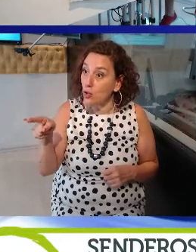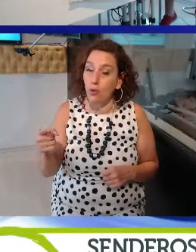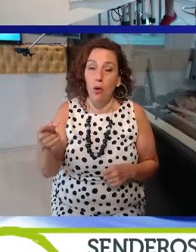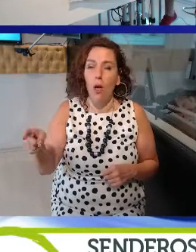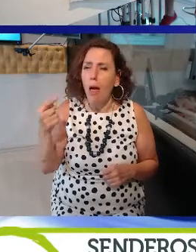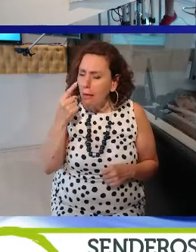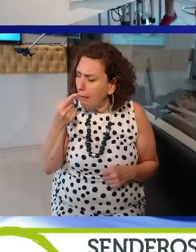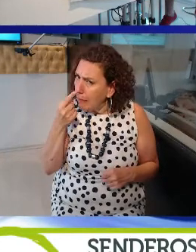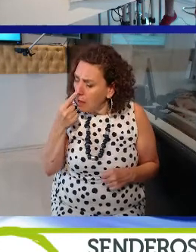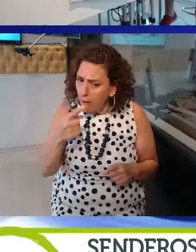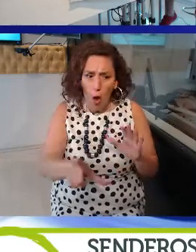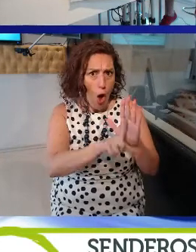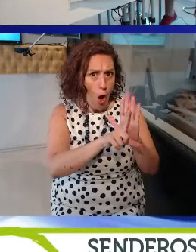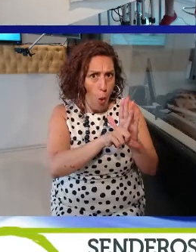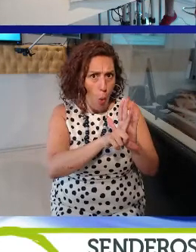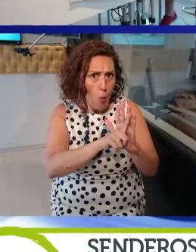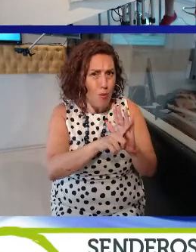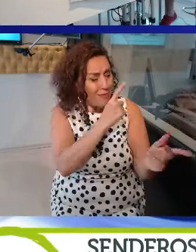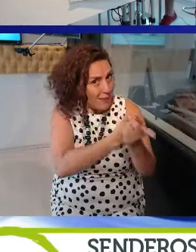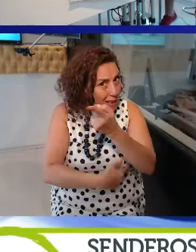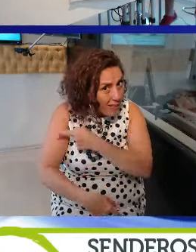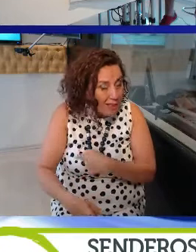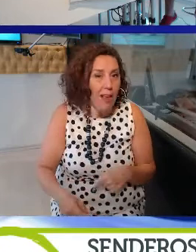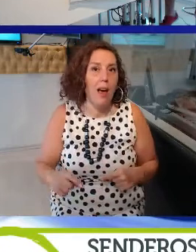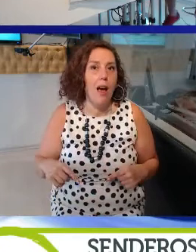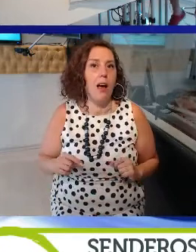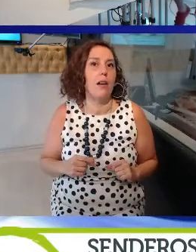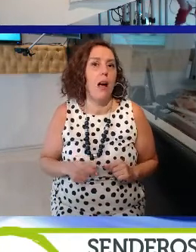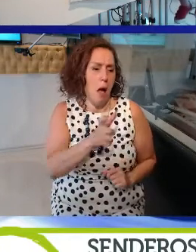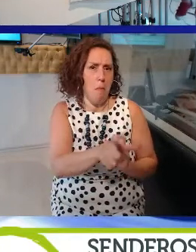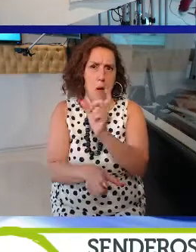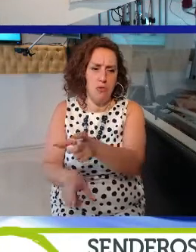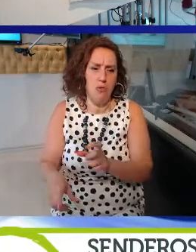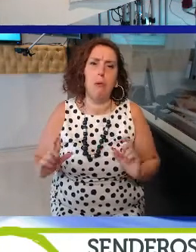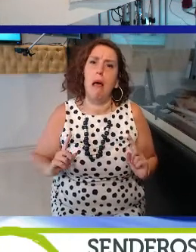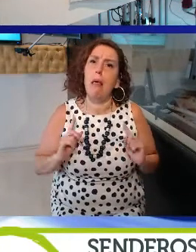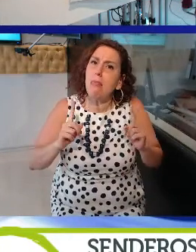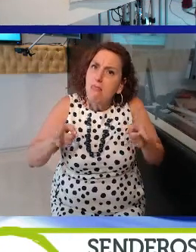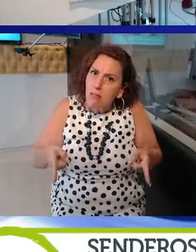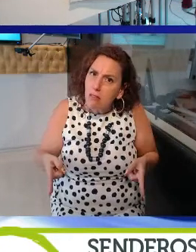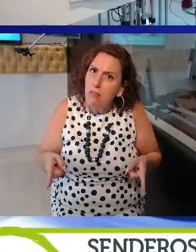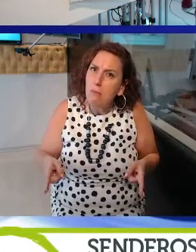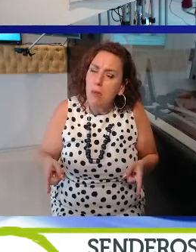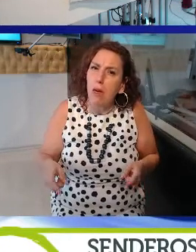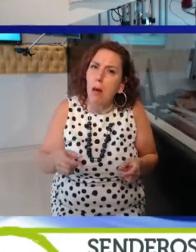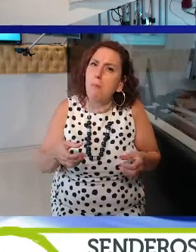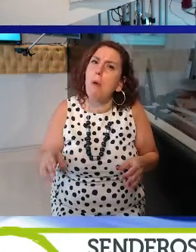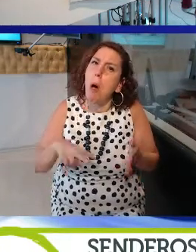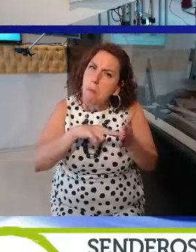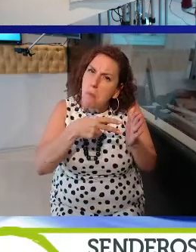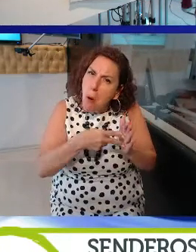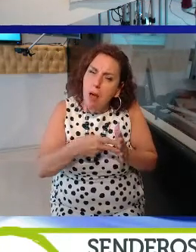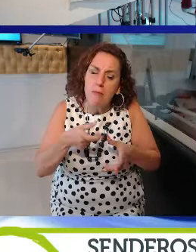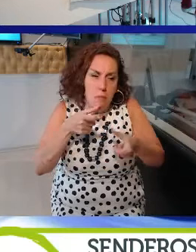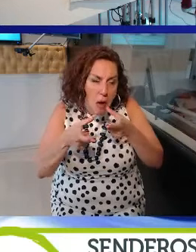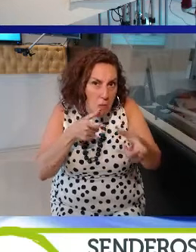de cómo ayudar a las personas con diferentes situaciones de comunicación, sobre todo en los procesos judiciales, así que son temas